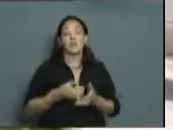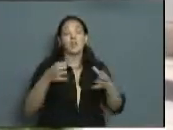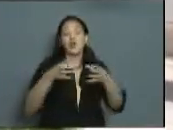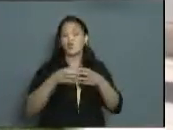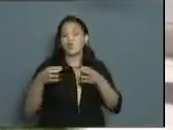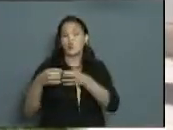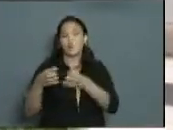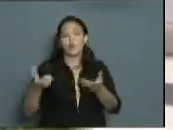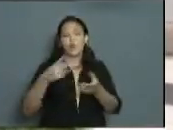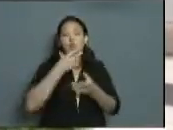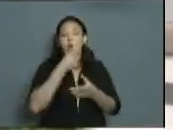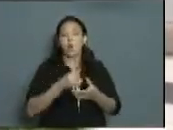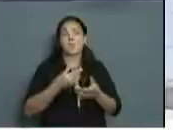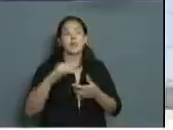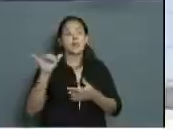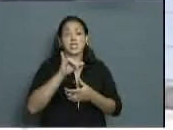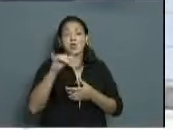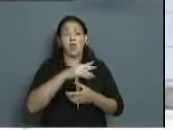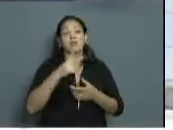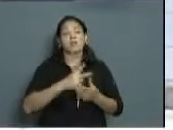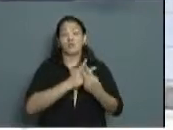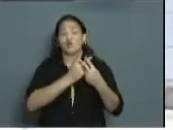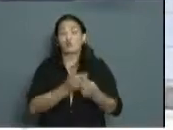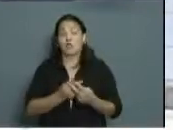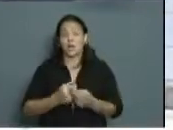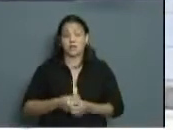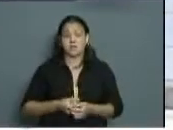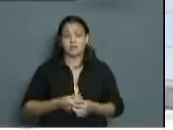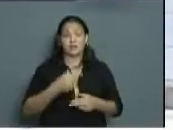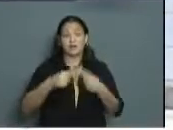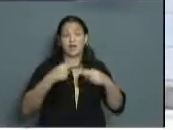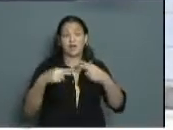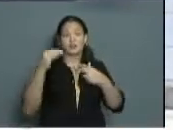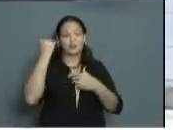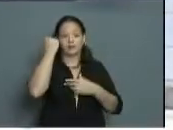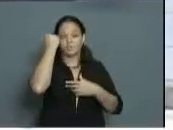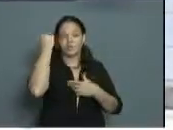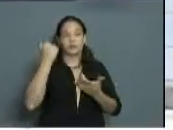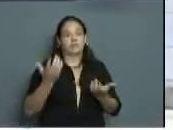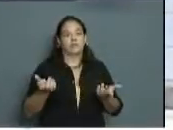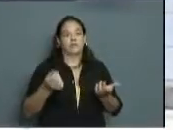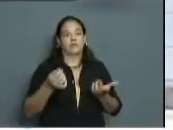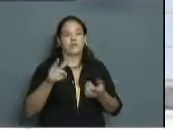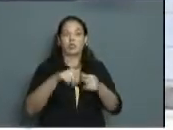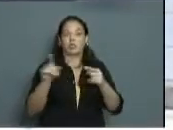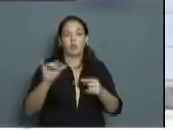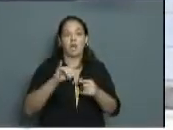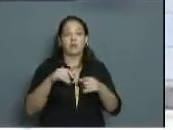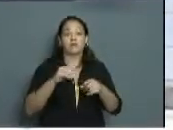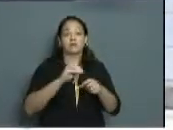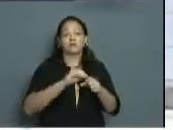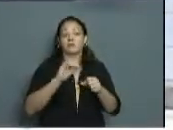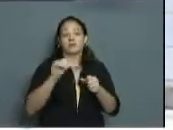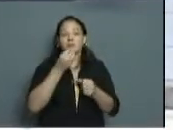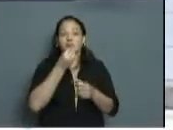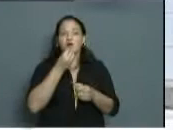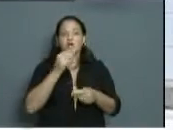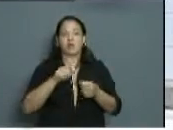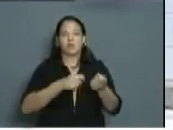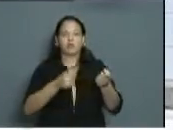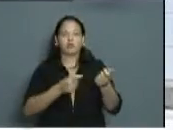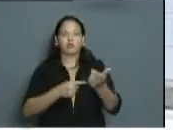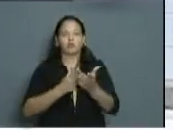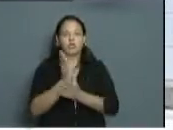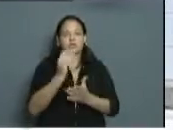manera voluntaria y se incorporaron a este trabajo de superación de la COVID-19 y entonces han desempeñado una tarea bastante